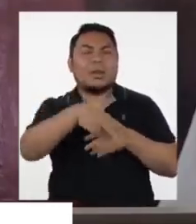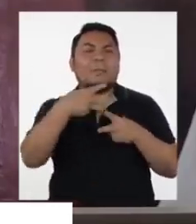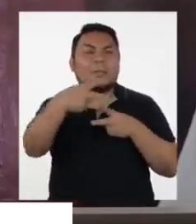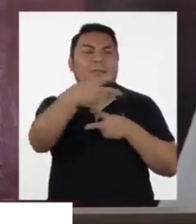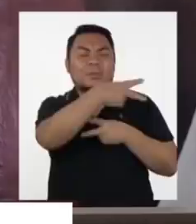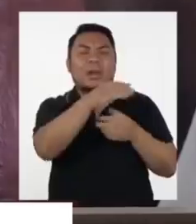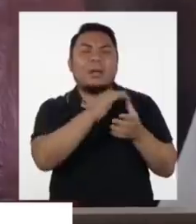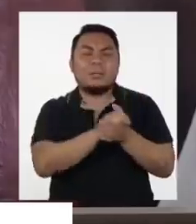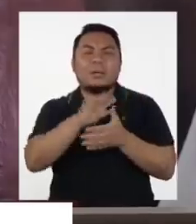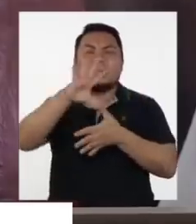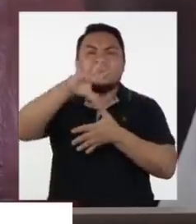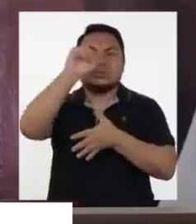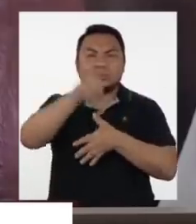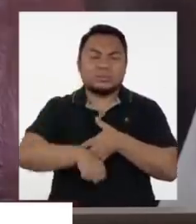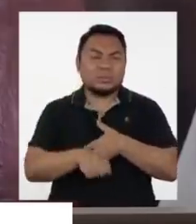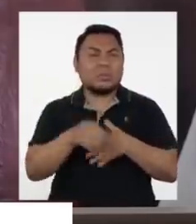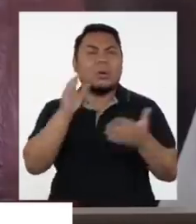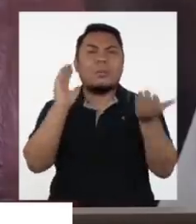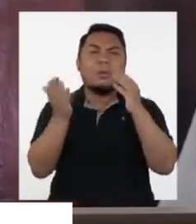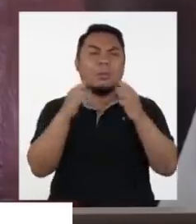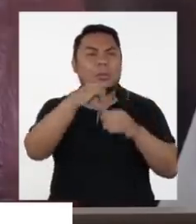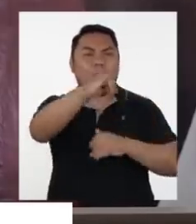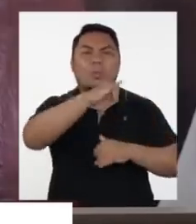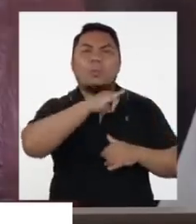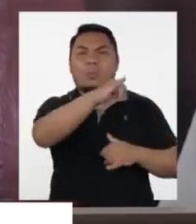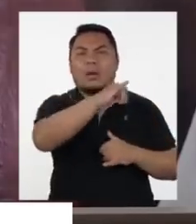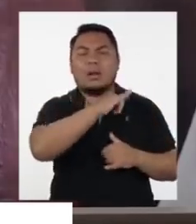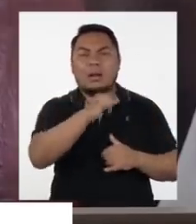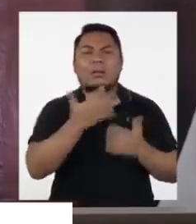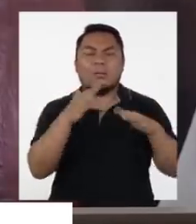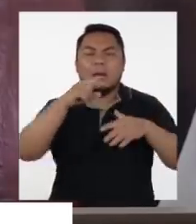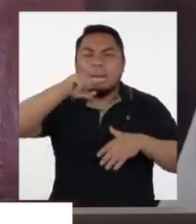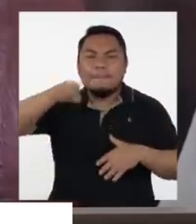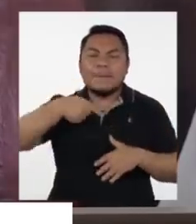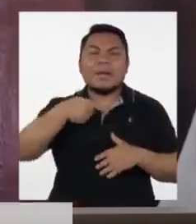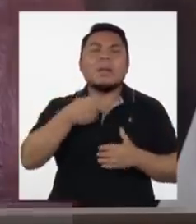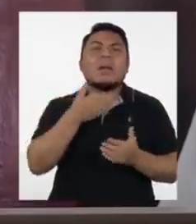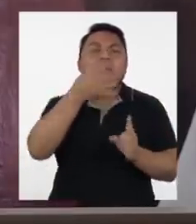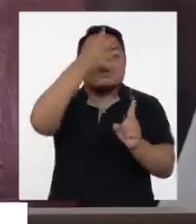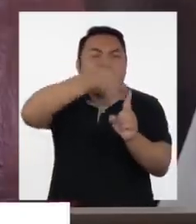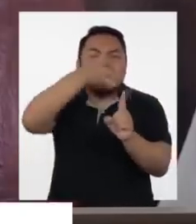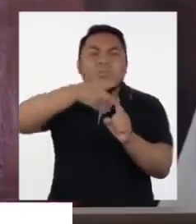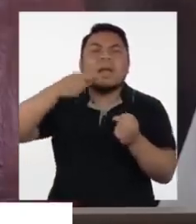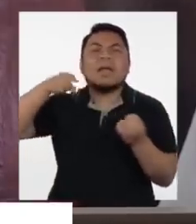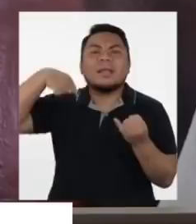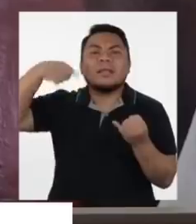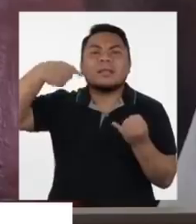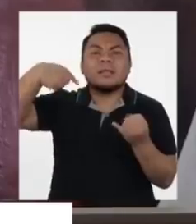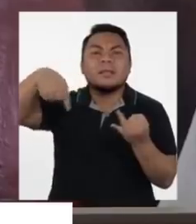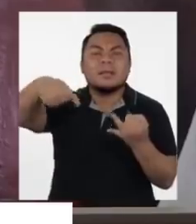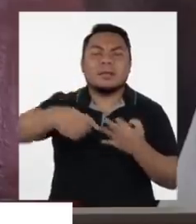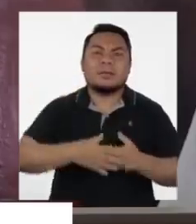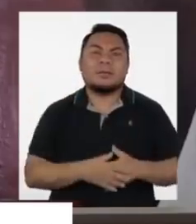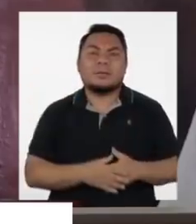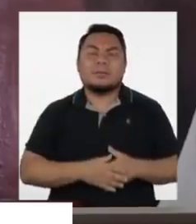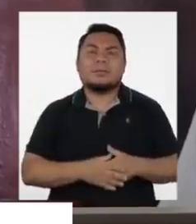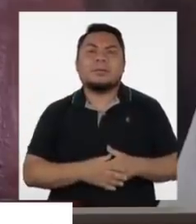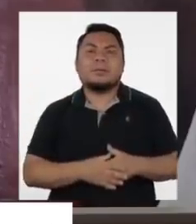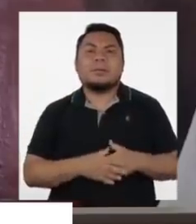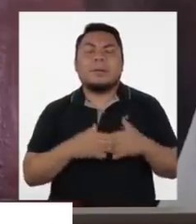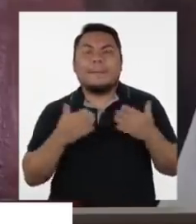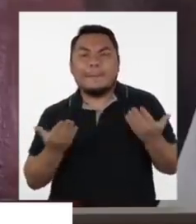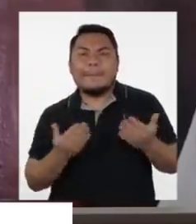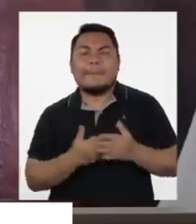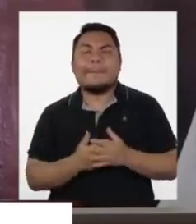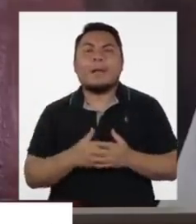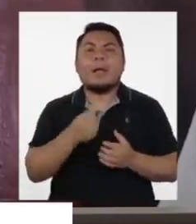amigos de américa el tour están por el orden de mil pruebas diarias unas un poquito